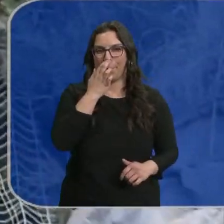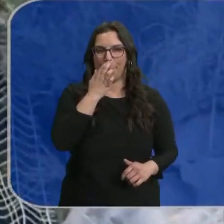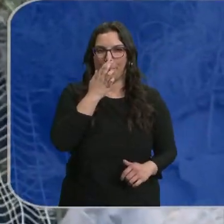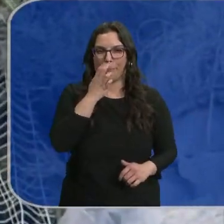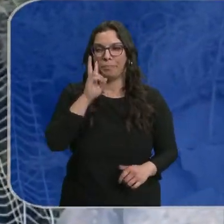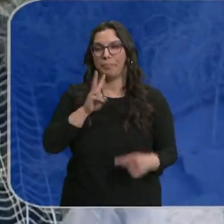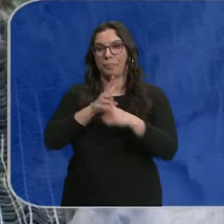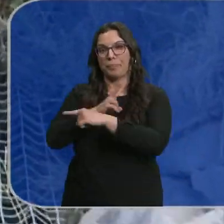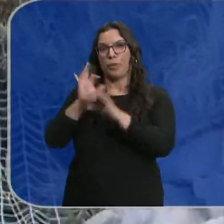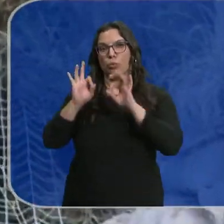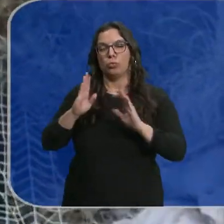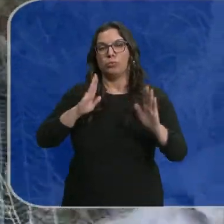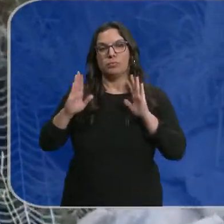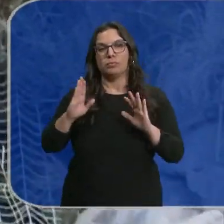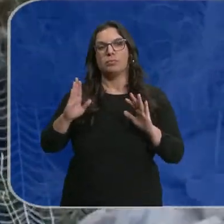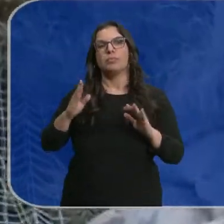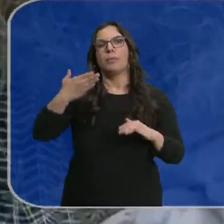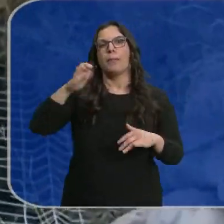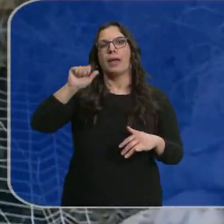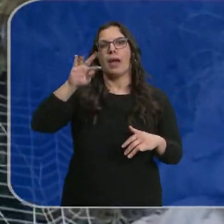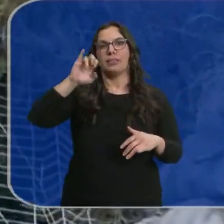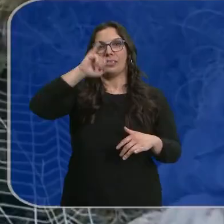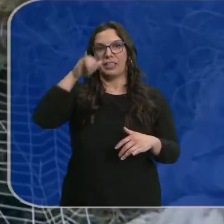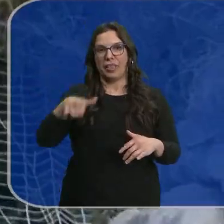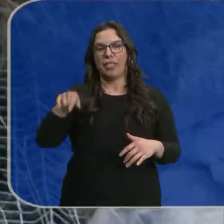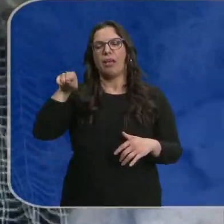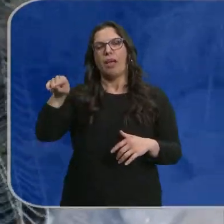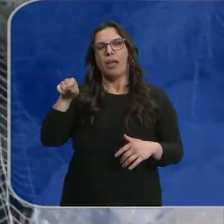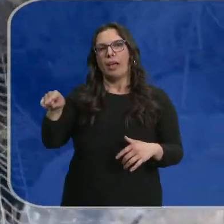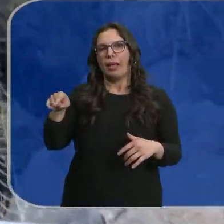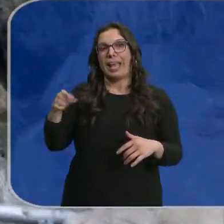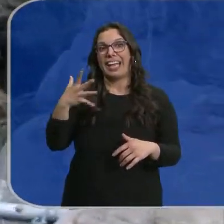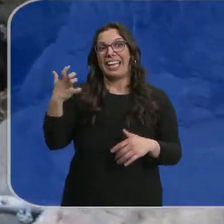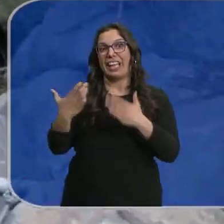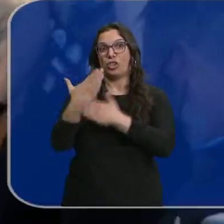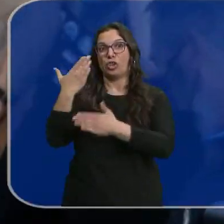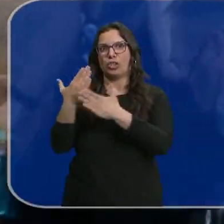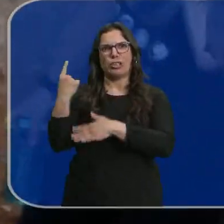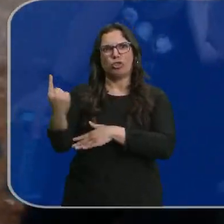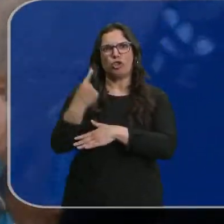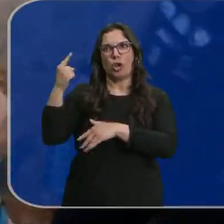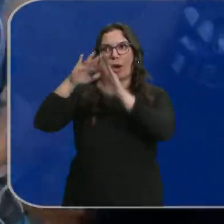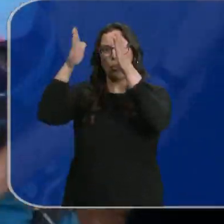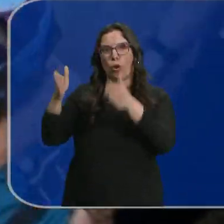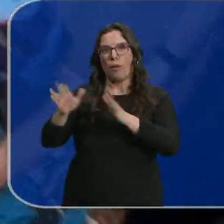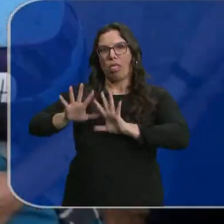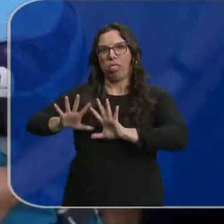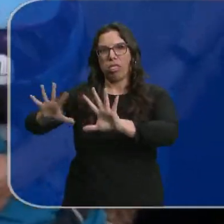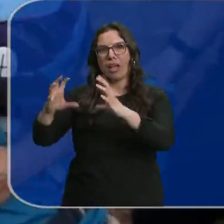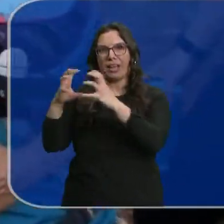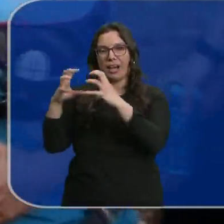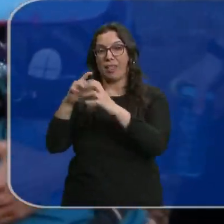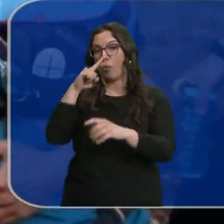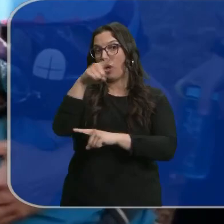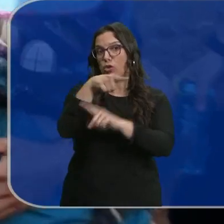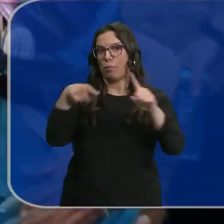Este es el momento en el que Beatriz Flamini salía, después de 500 días completamente sola, de una cueva en Granada. En este casi año y medio